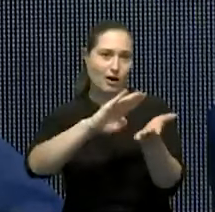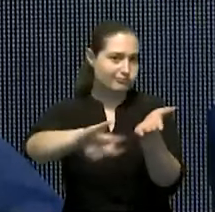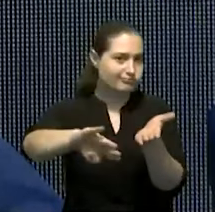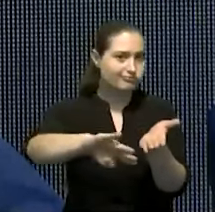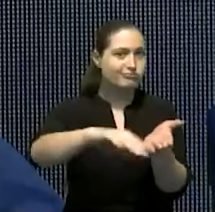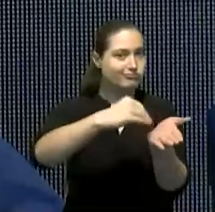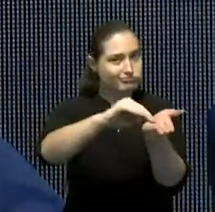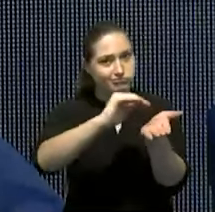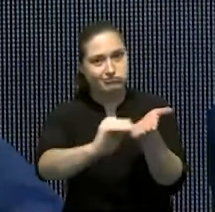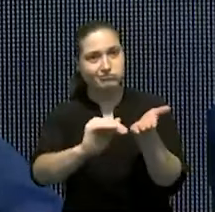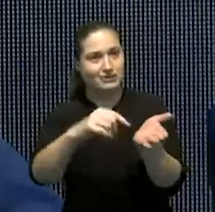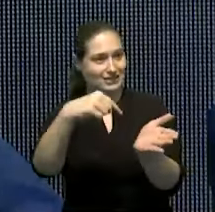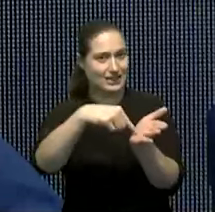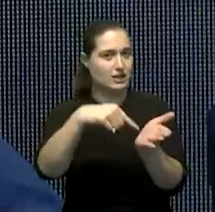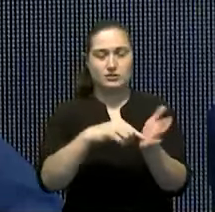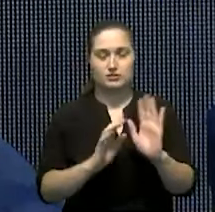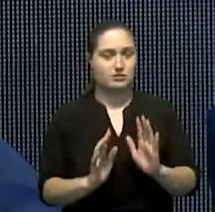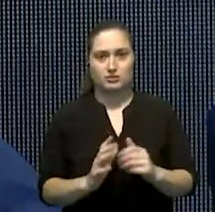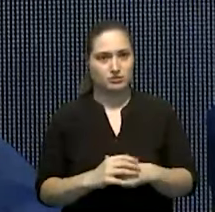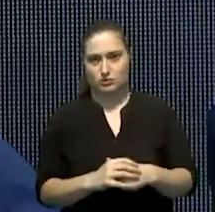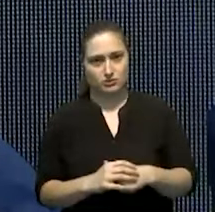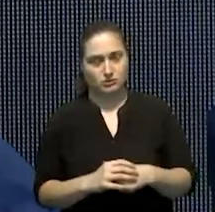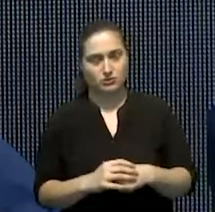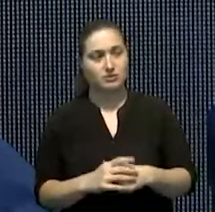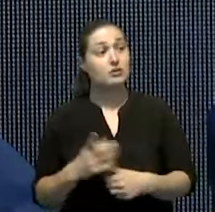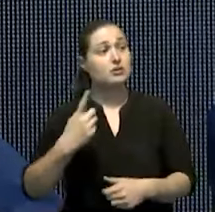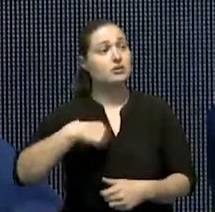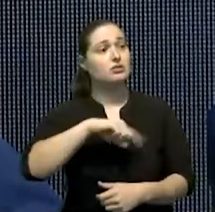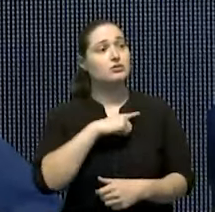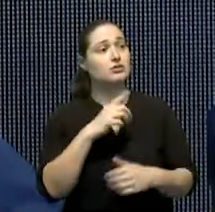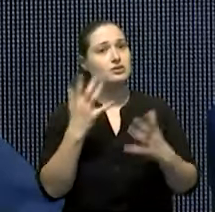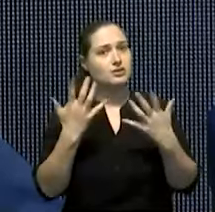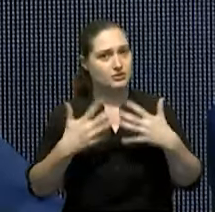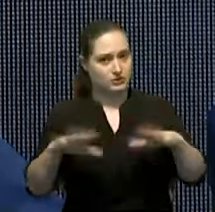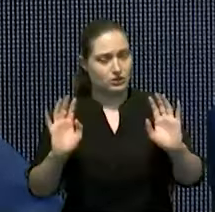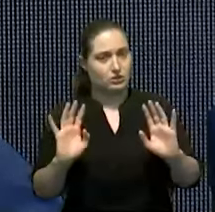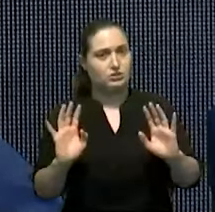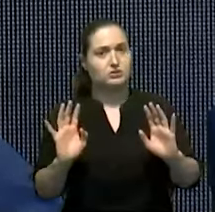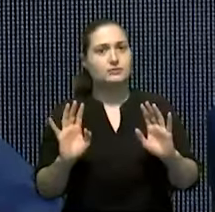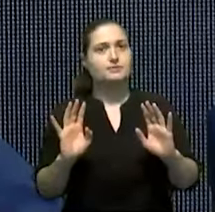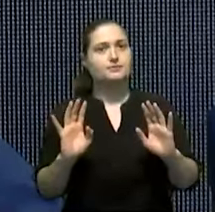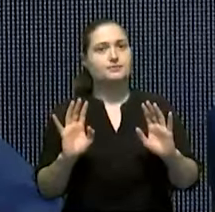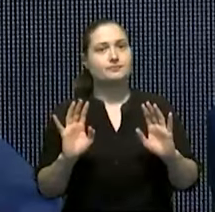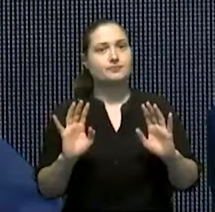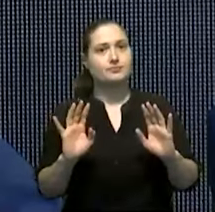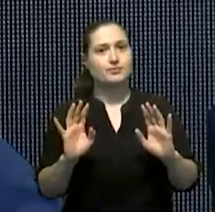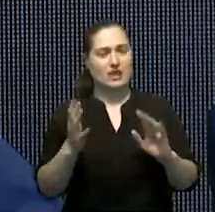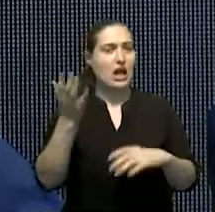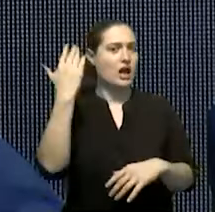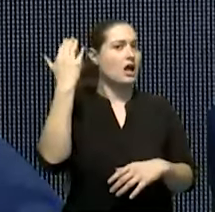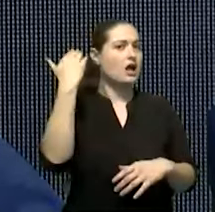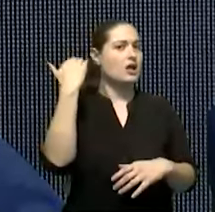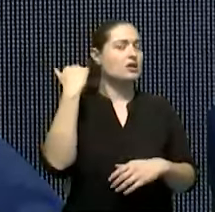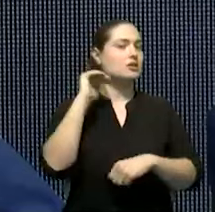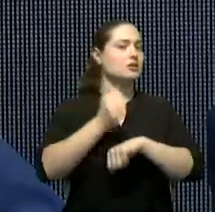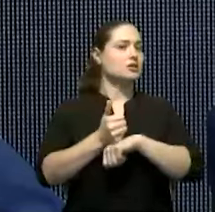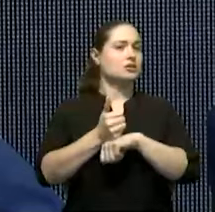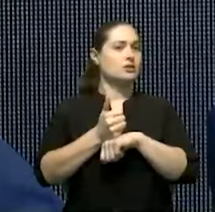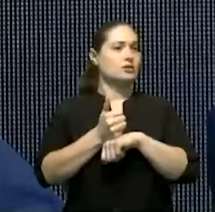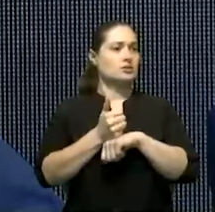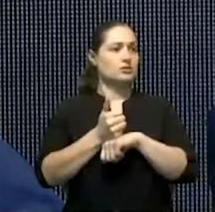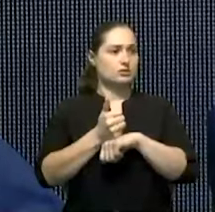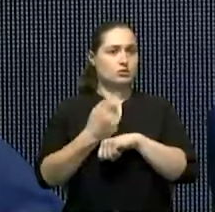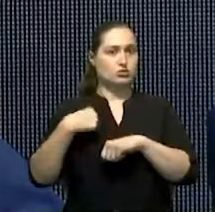no ya la nosotros hicimos continuamos una amnistía que había cuando